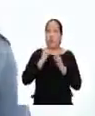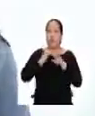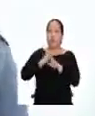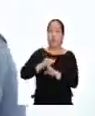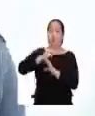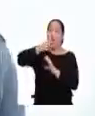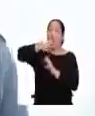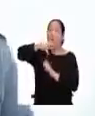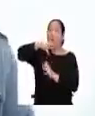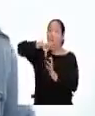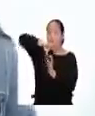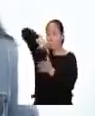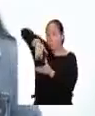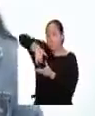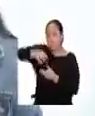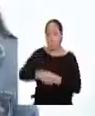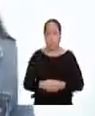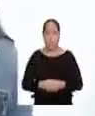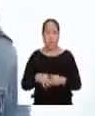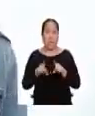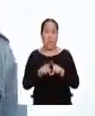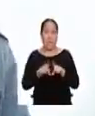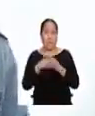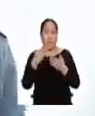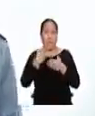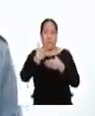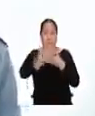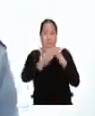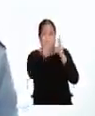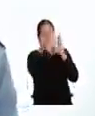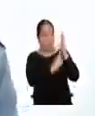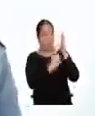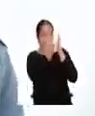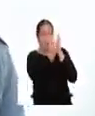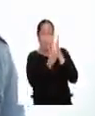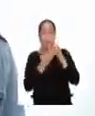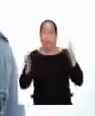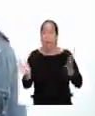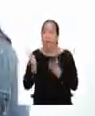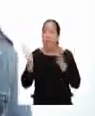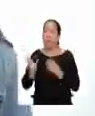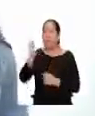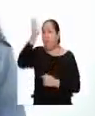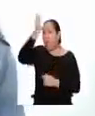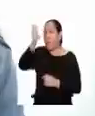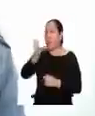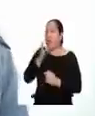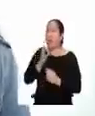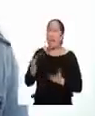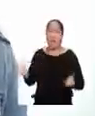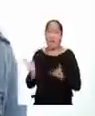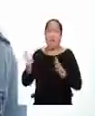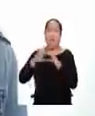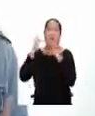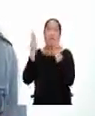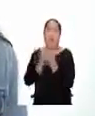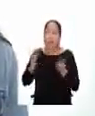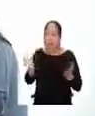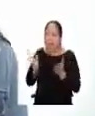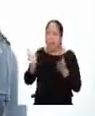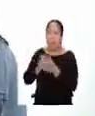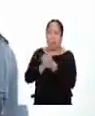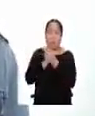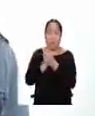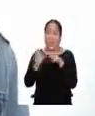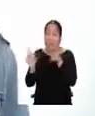global. Además, luego de hacer este listado, anima a tus padres, familiares y compañeros para que